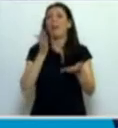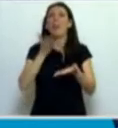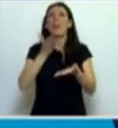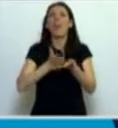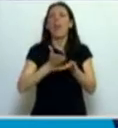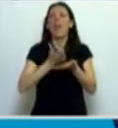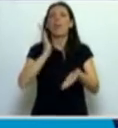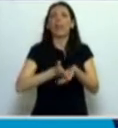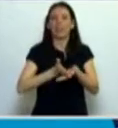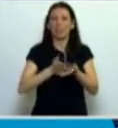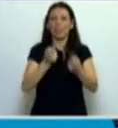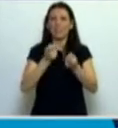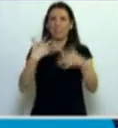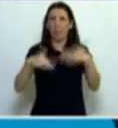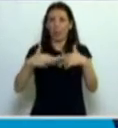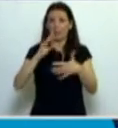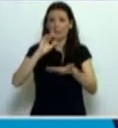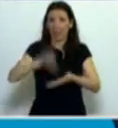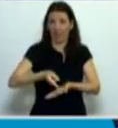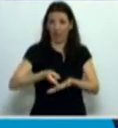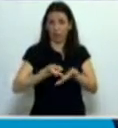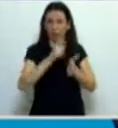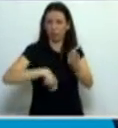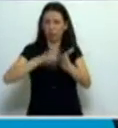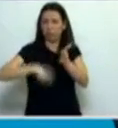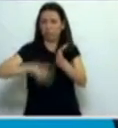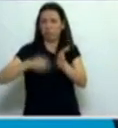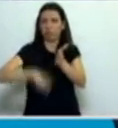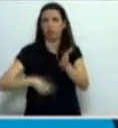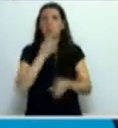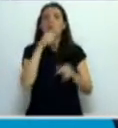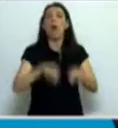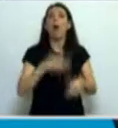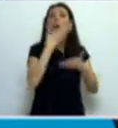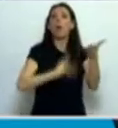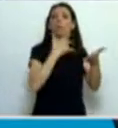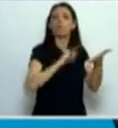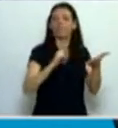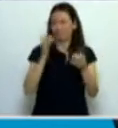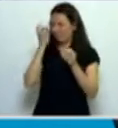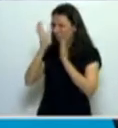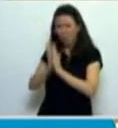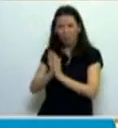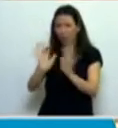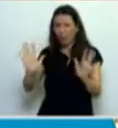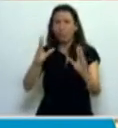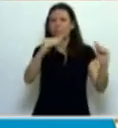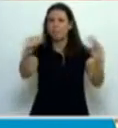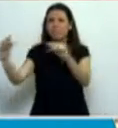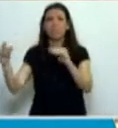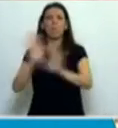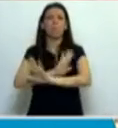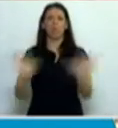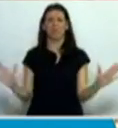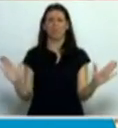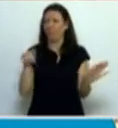urgencia y hablando de cualquier cosa cuando estamos discutiendo la cuenta de inversión. Disculpe, se pide silencio en el